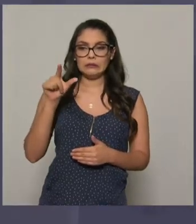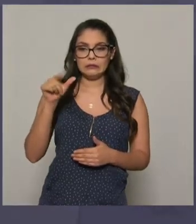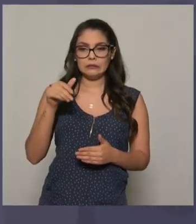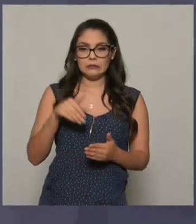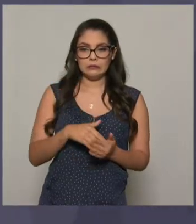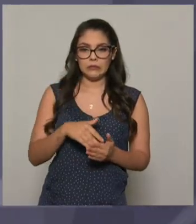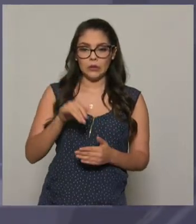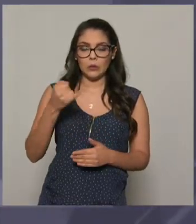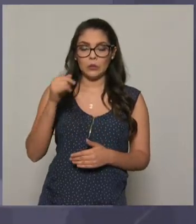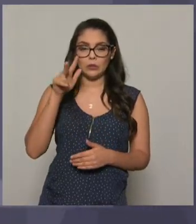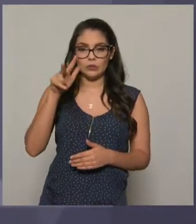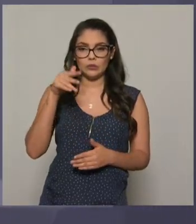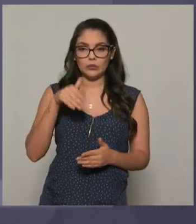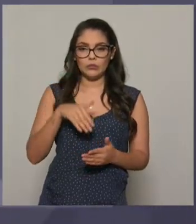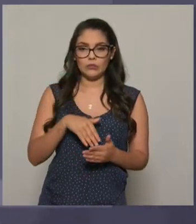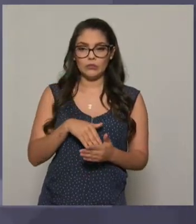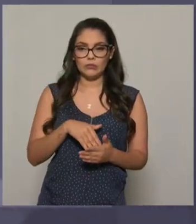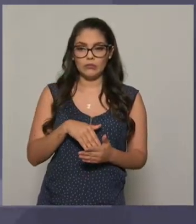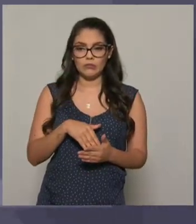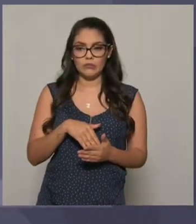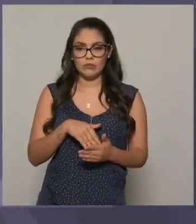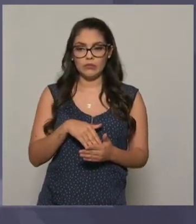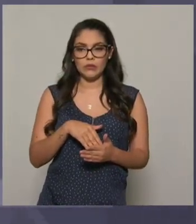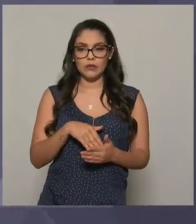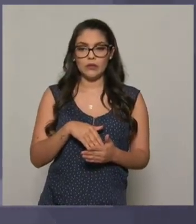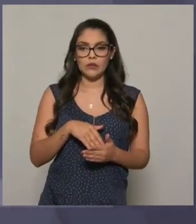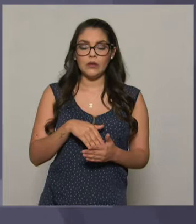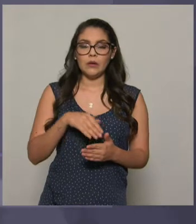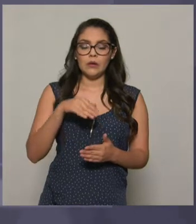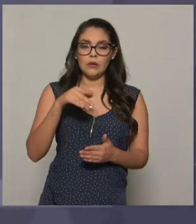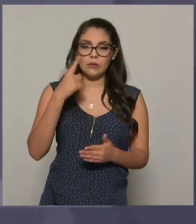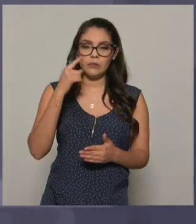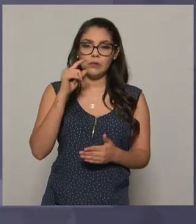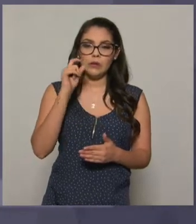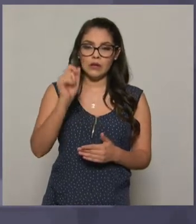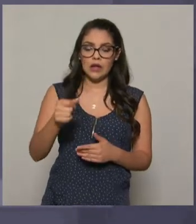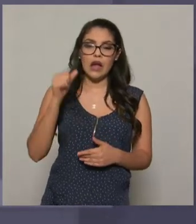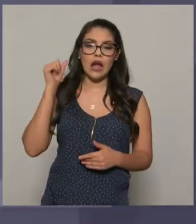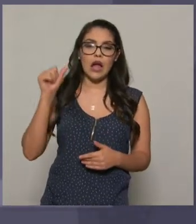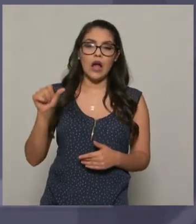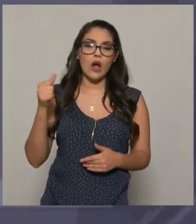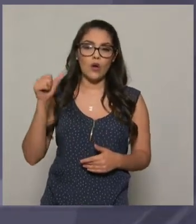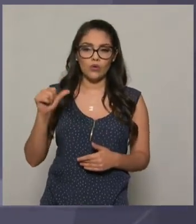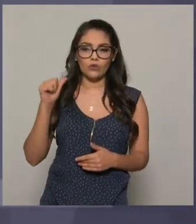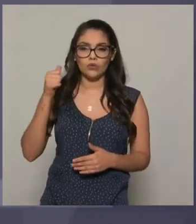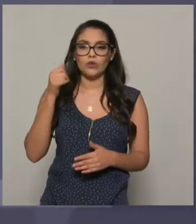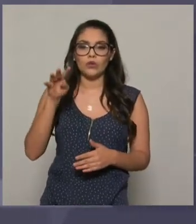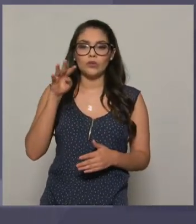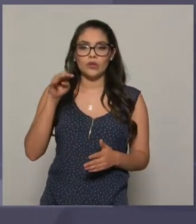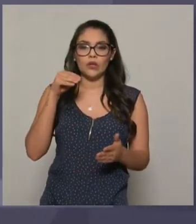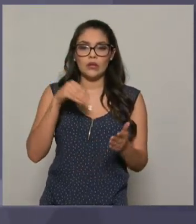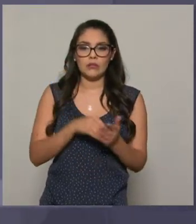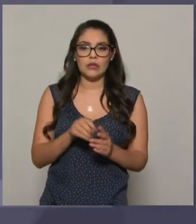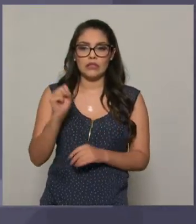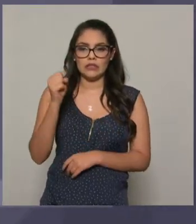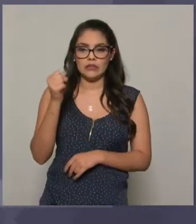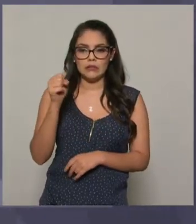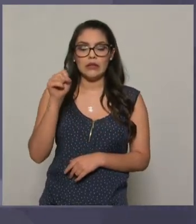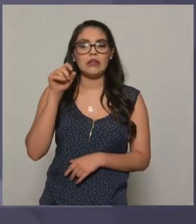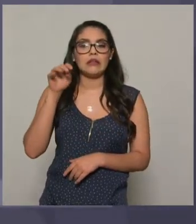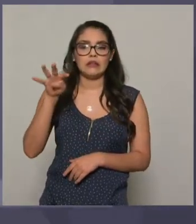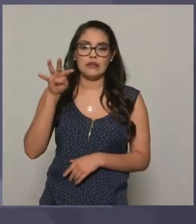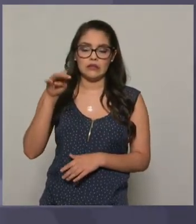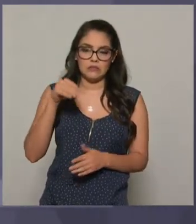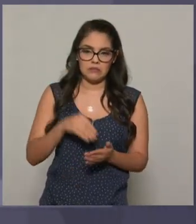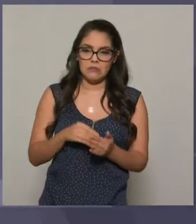de 18,000, julio 17,000, más de 17,000, en agosto más de 19,000, en septiembre igual más